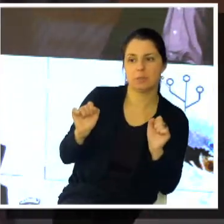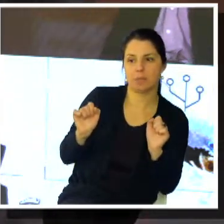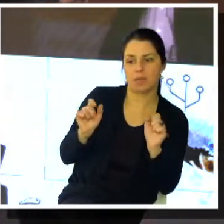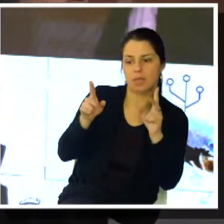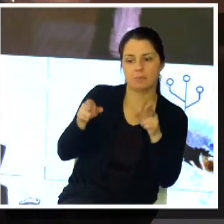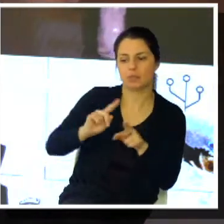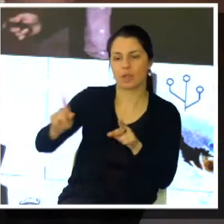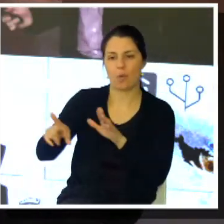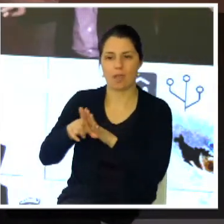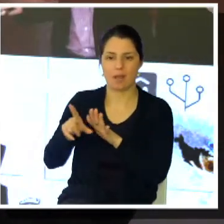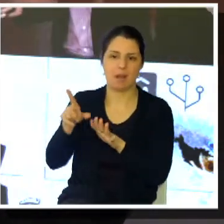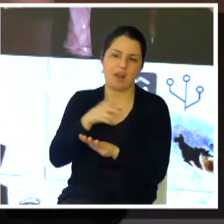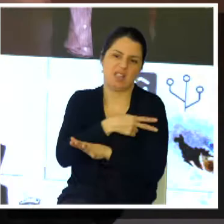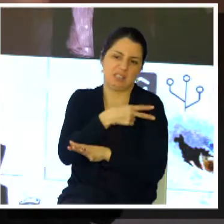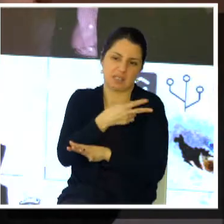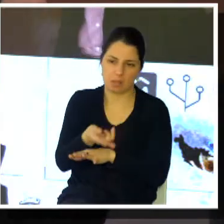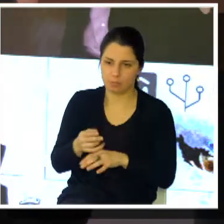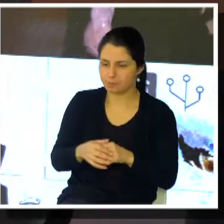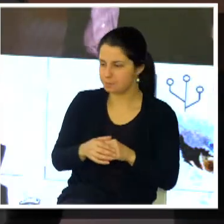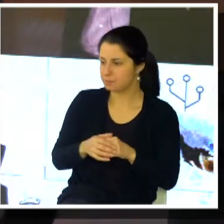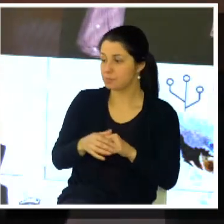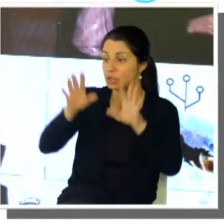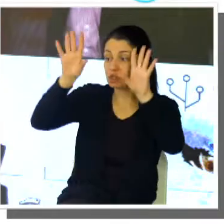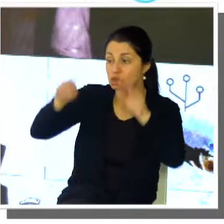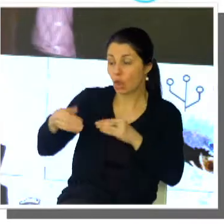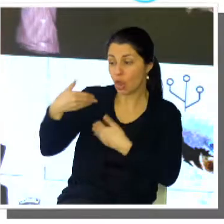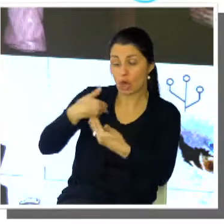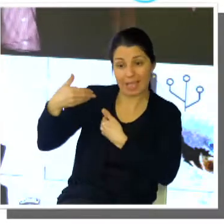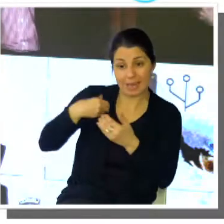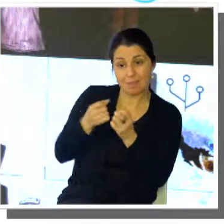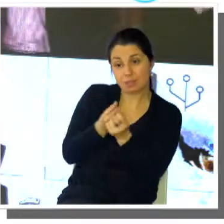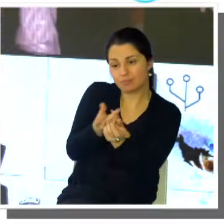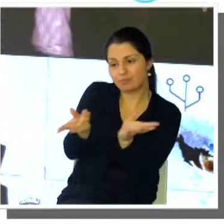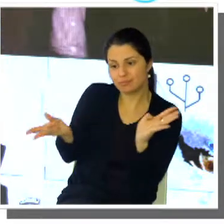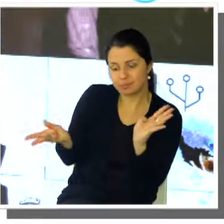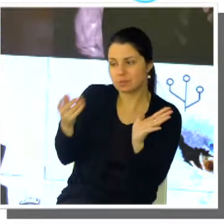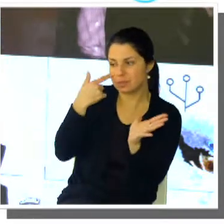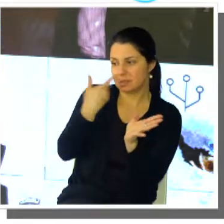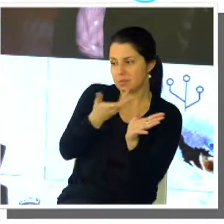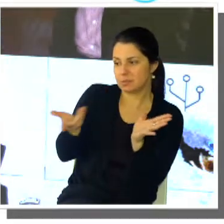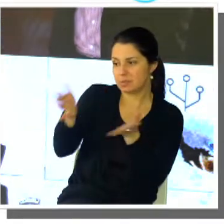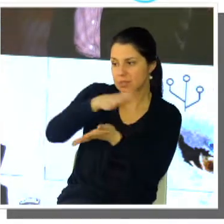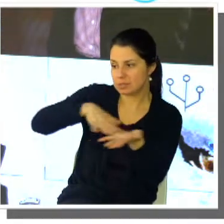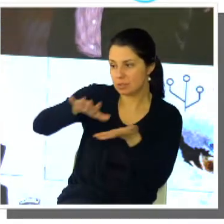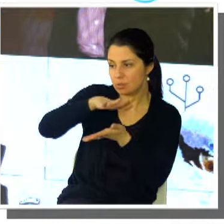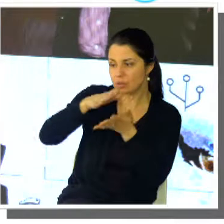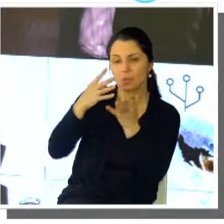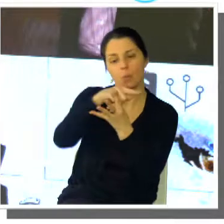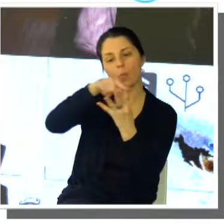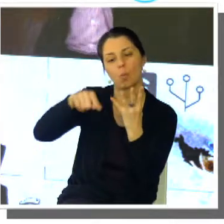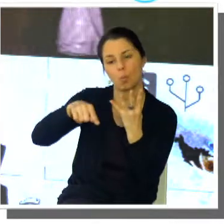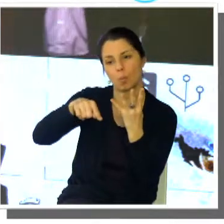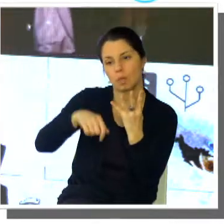licenciada. Con todos estos requerimientos, con todo este marco, todo este escenario, se abren esas